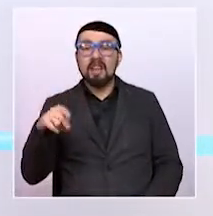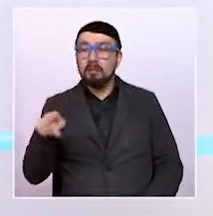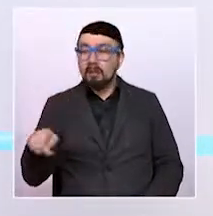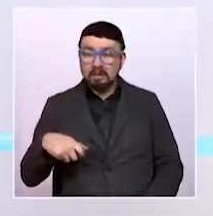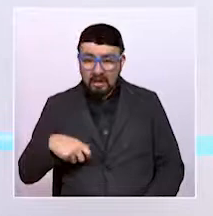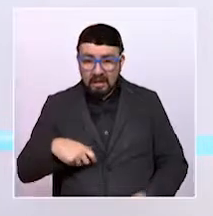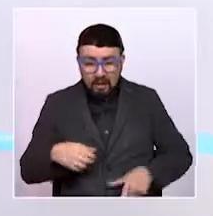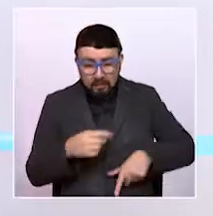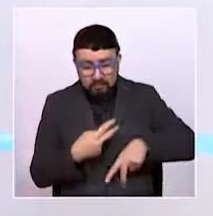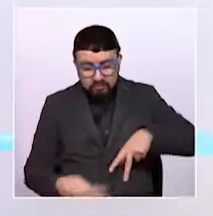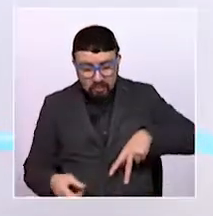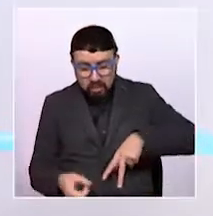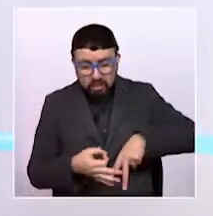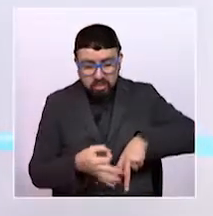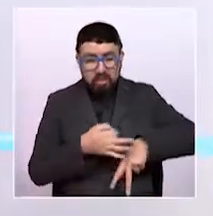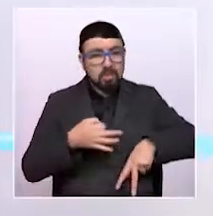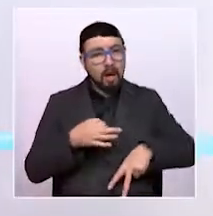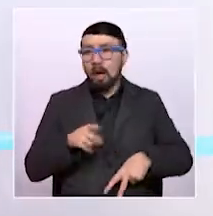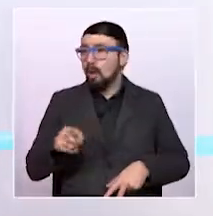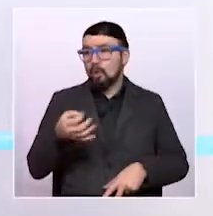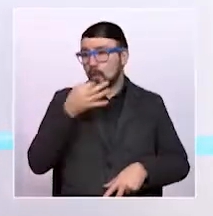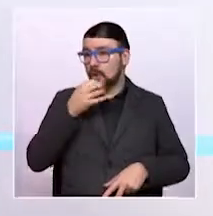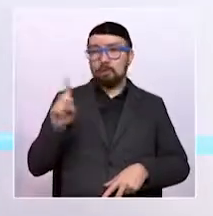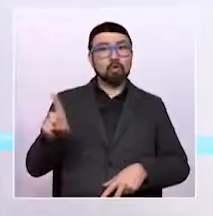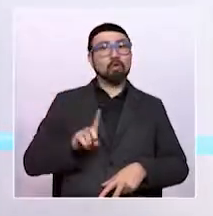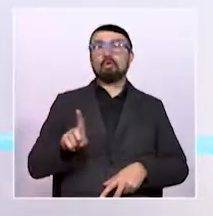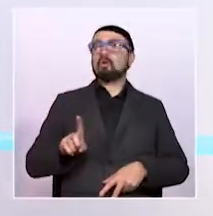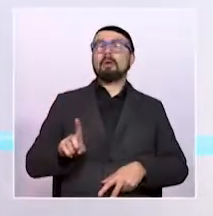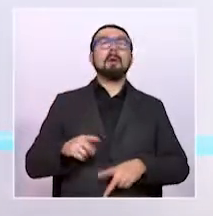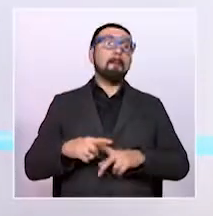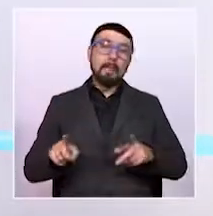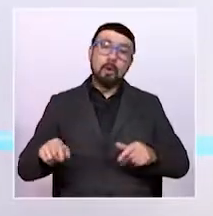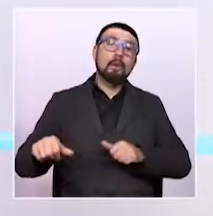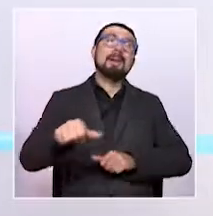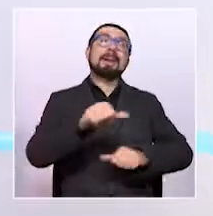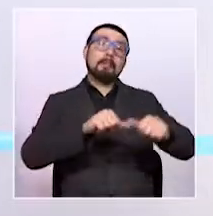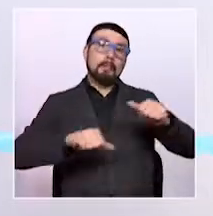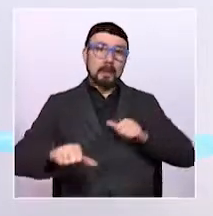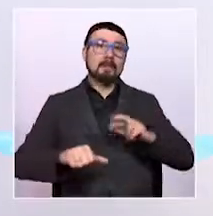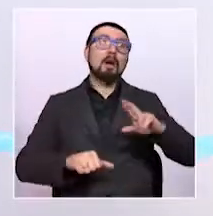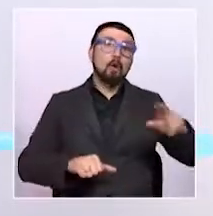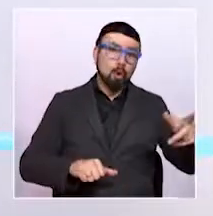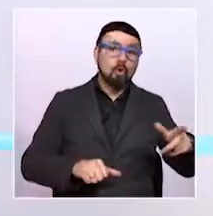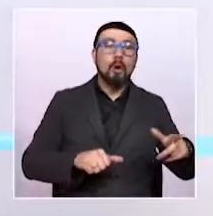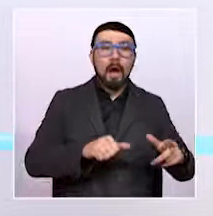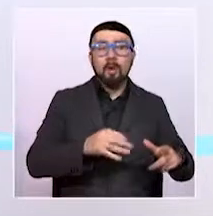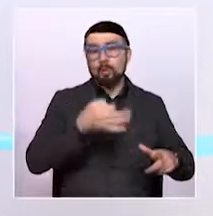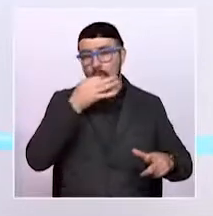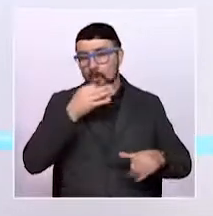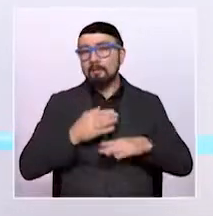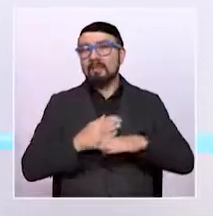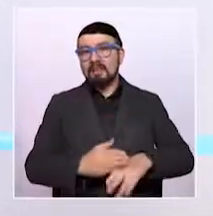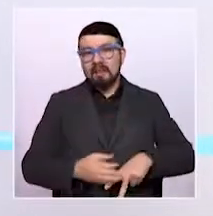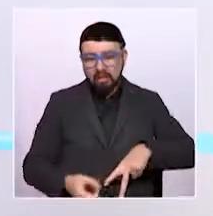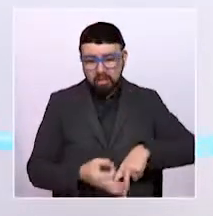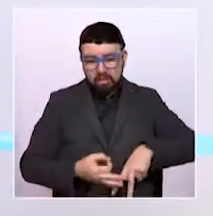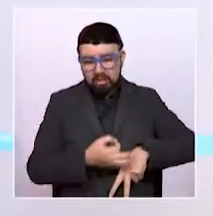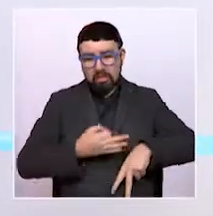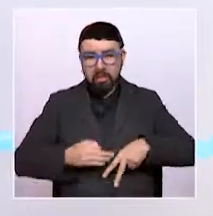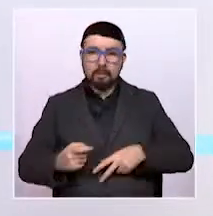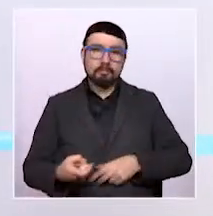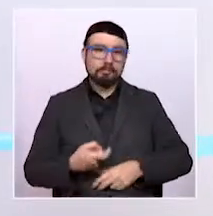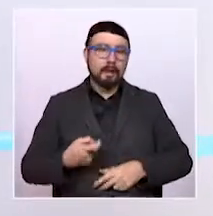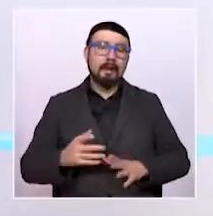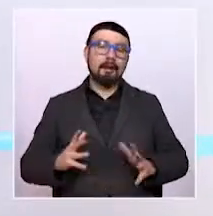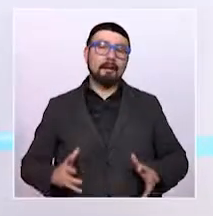tomando este medicamento pero ojo debe ser reemplazado por otro para evitar los coágulos lo ideal lo ideal es que una